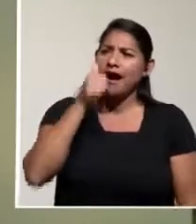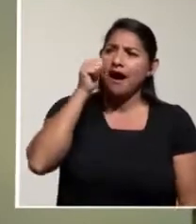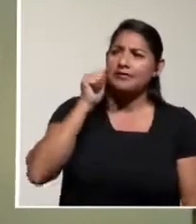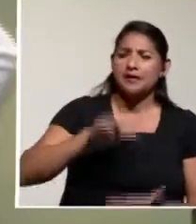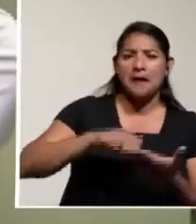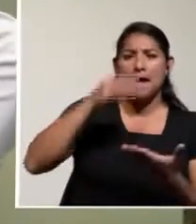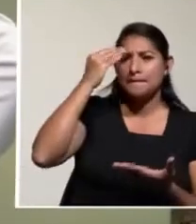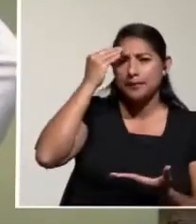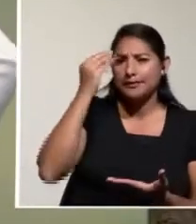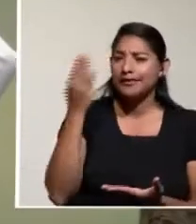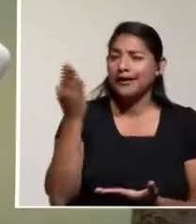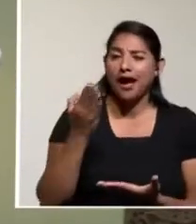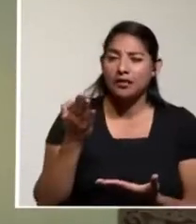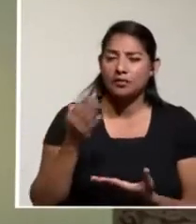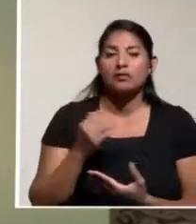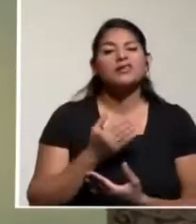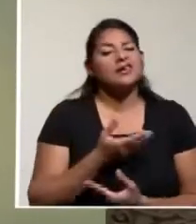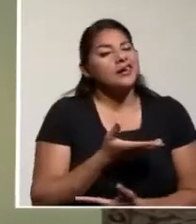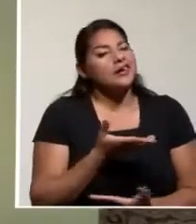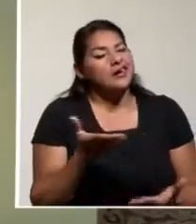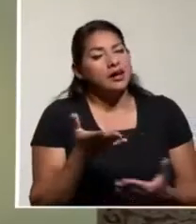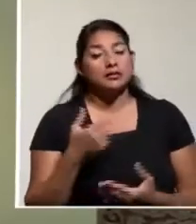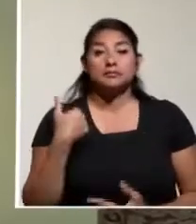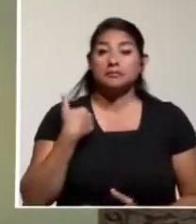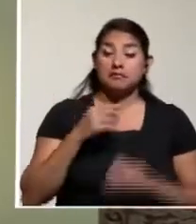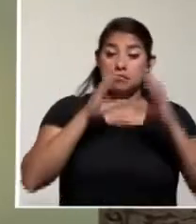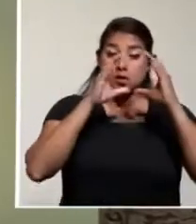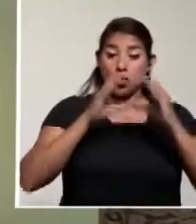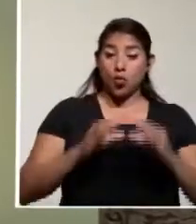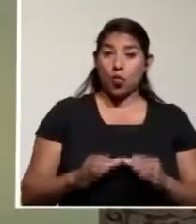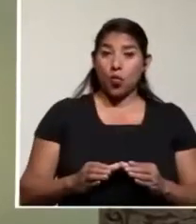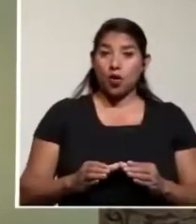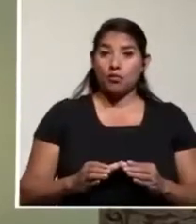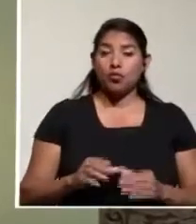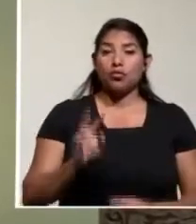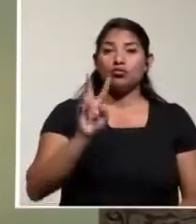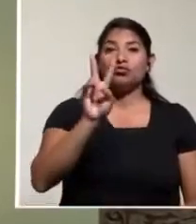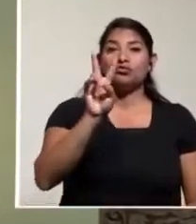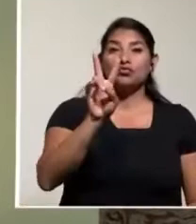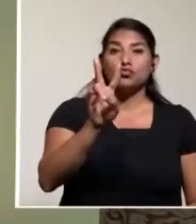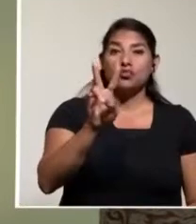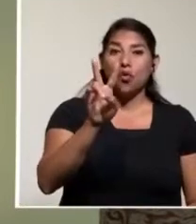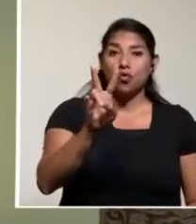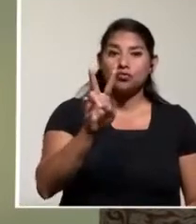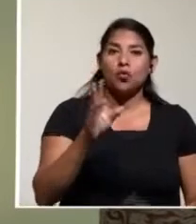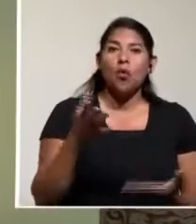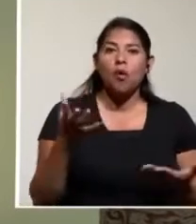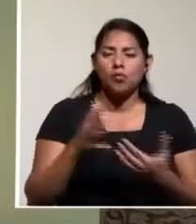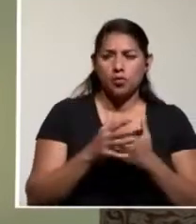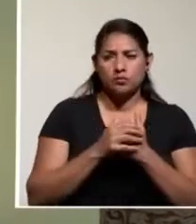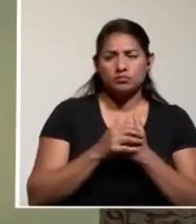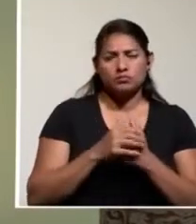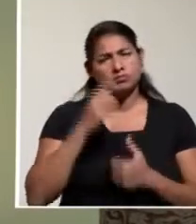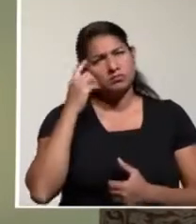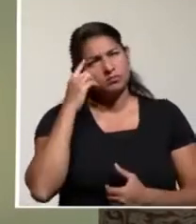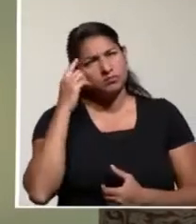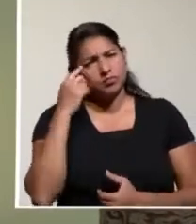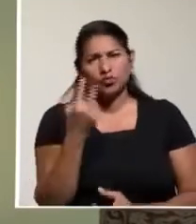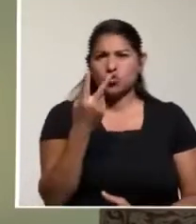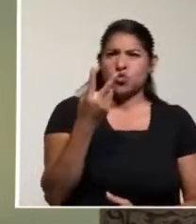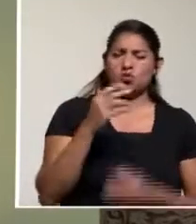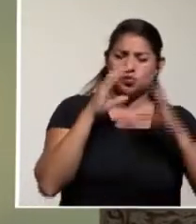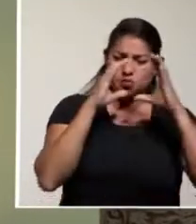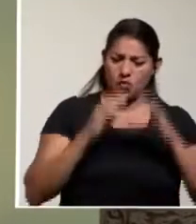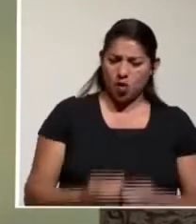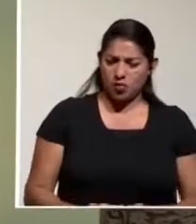cuenta yo? De que hay partes del cuerpo que tenemos dos. Ay. ¿Cómo cuáles? ¿Cuáles, niños y niñas? ¿Cuáles tenemos